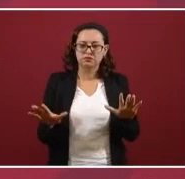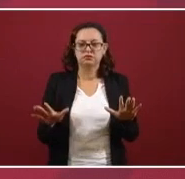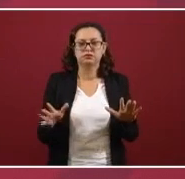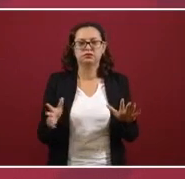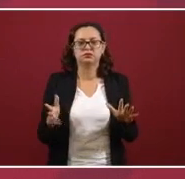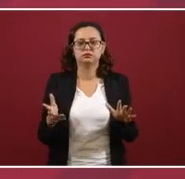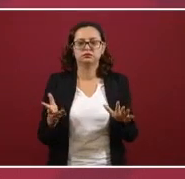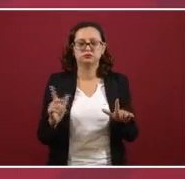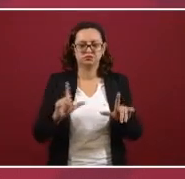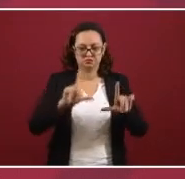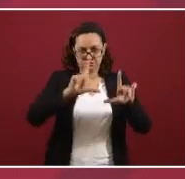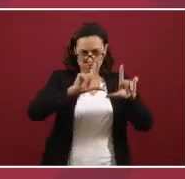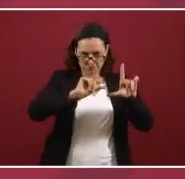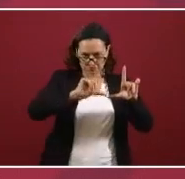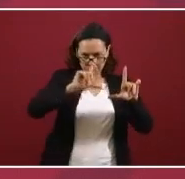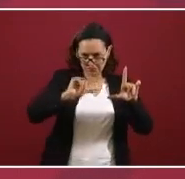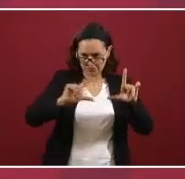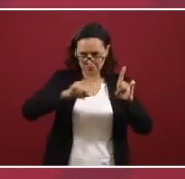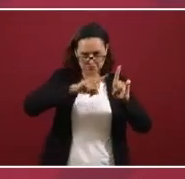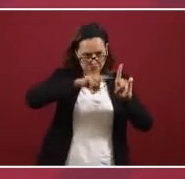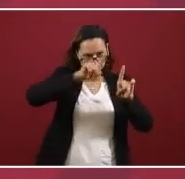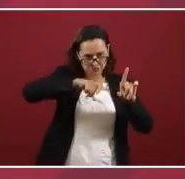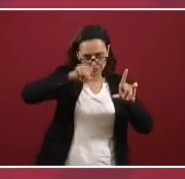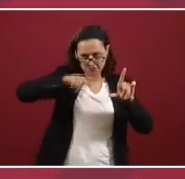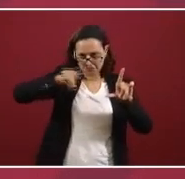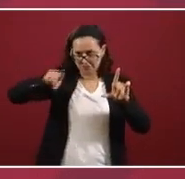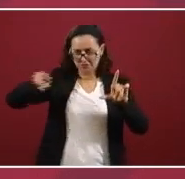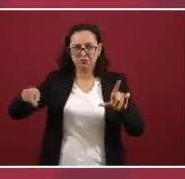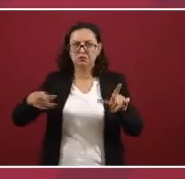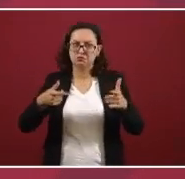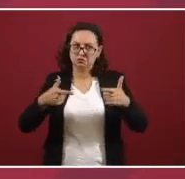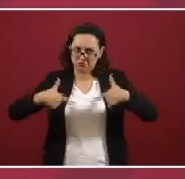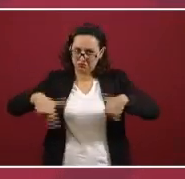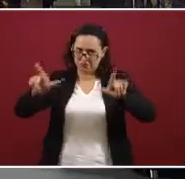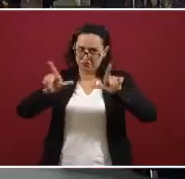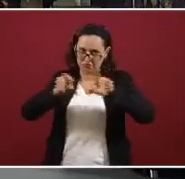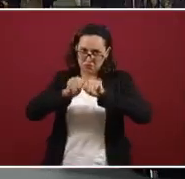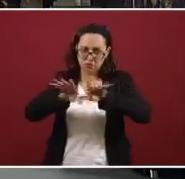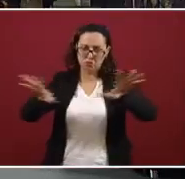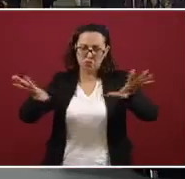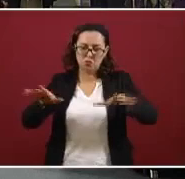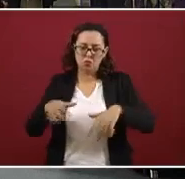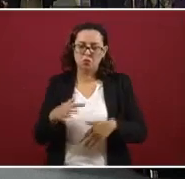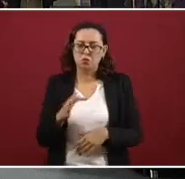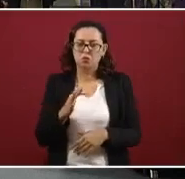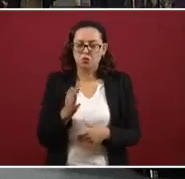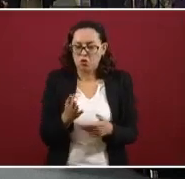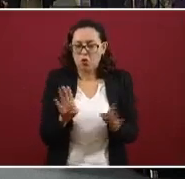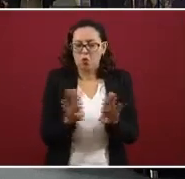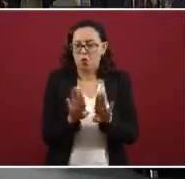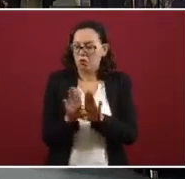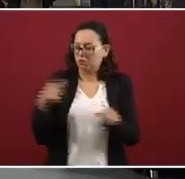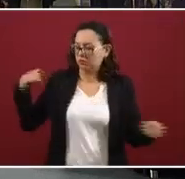las gráficas sobre las comisiones en remesas, cómo se han comportado.